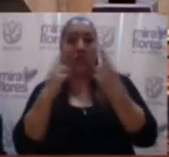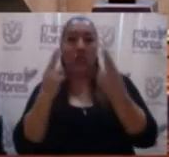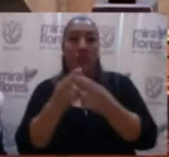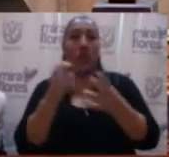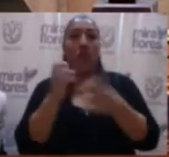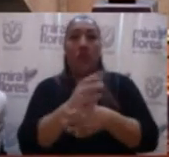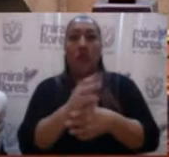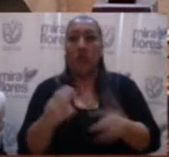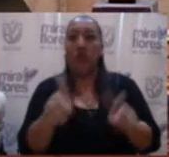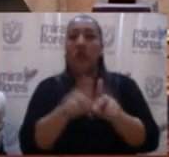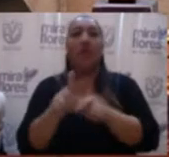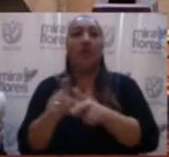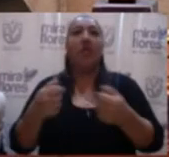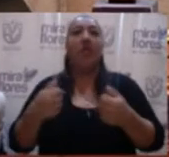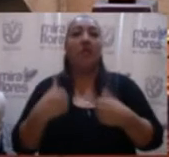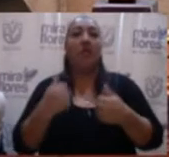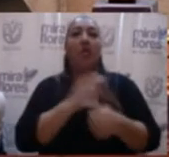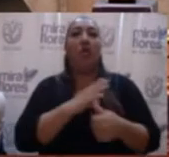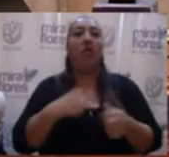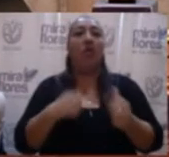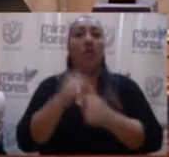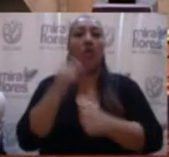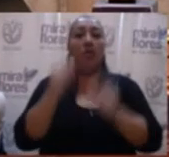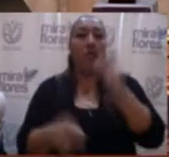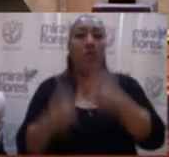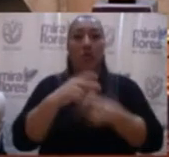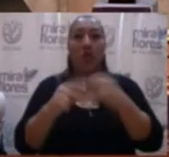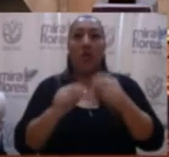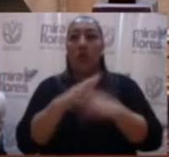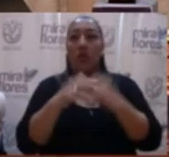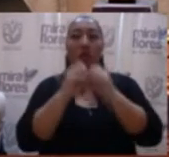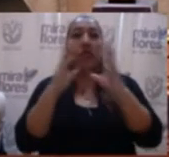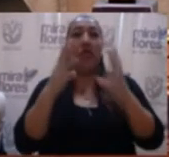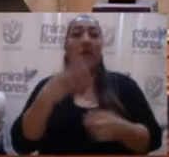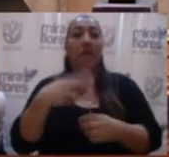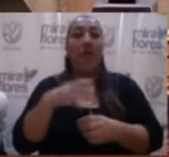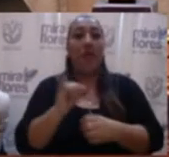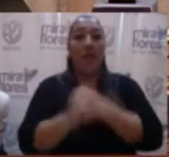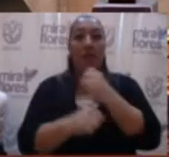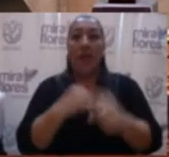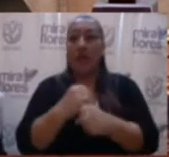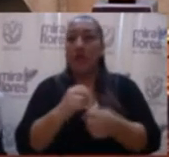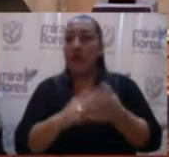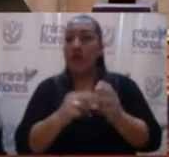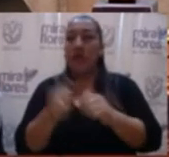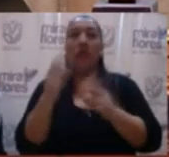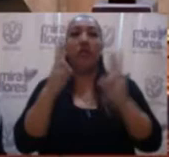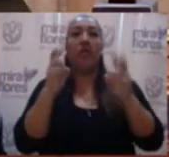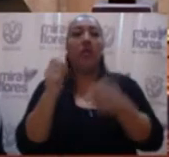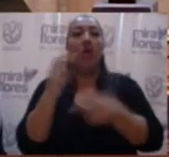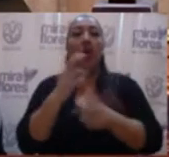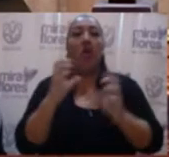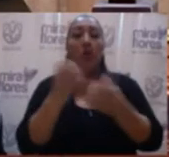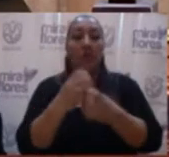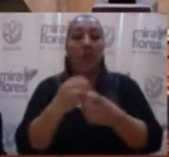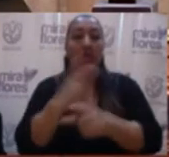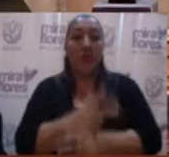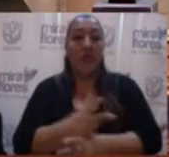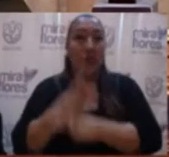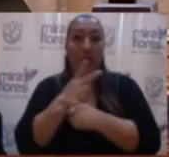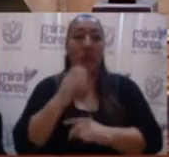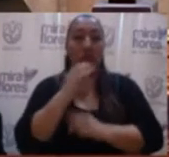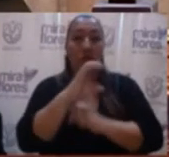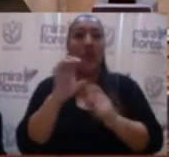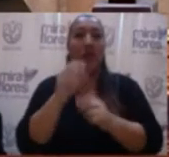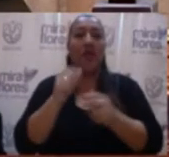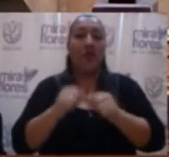consejo. También tenemos Gobernando con el Vecino todos los días miércoles del año, el Comité de Seguridad Ciudadana todos los días viernes, que también se